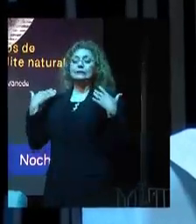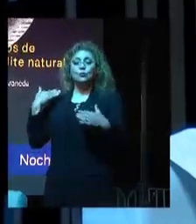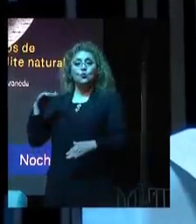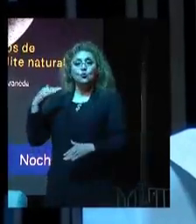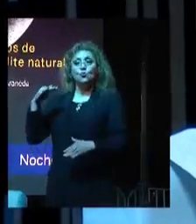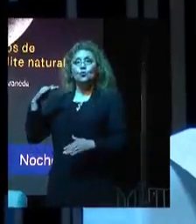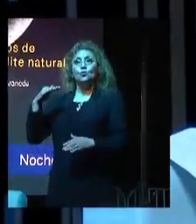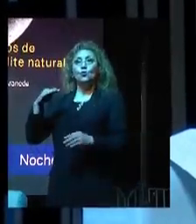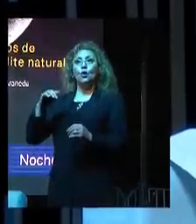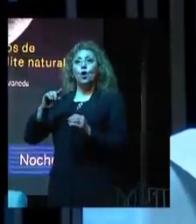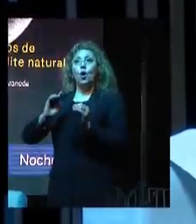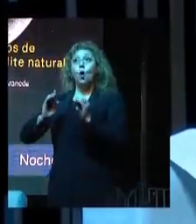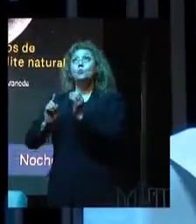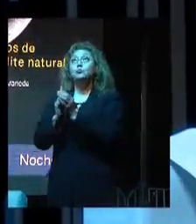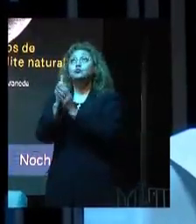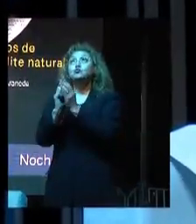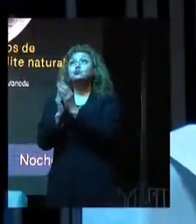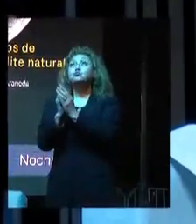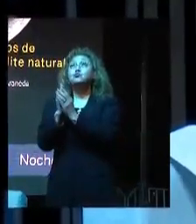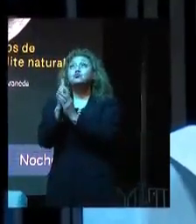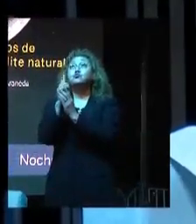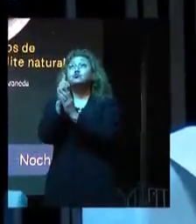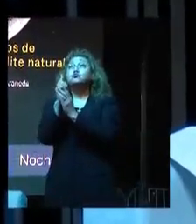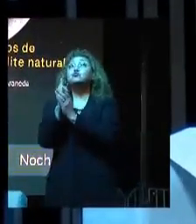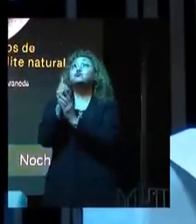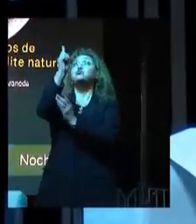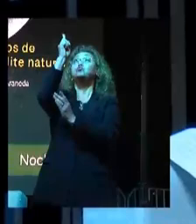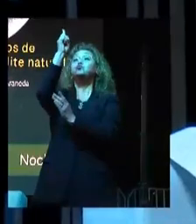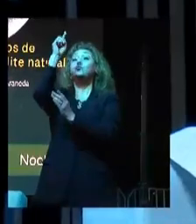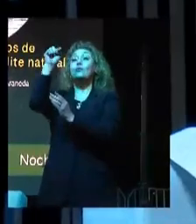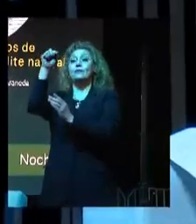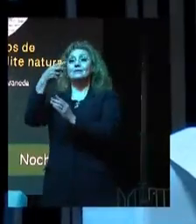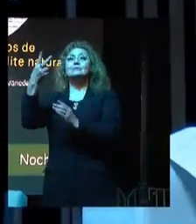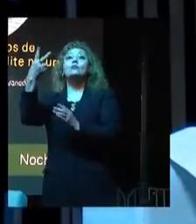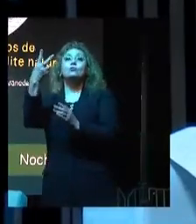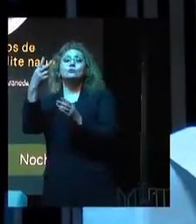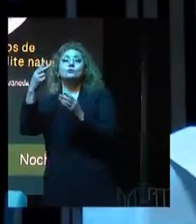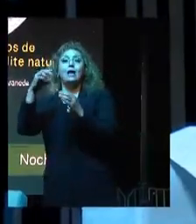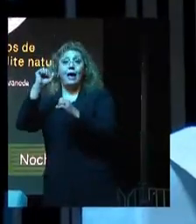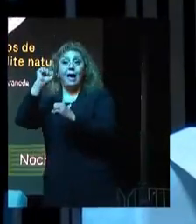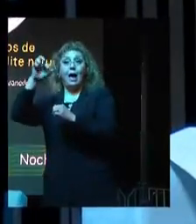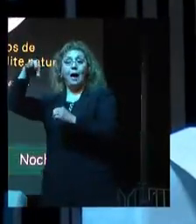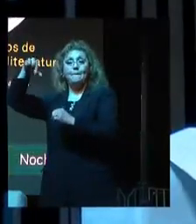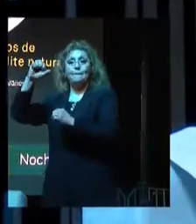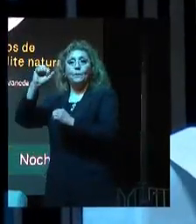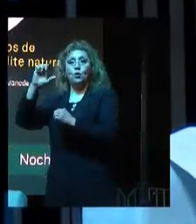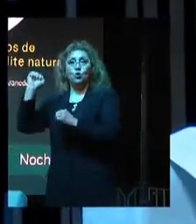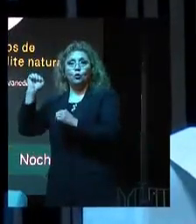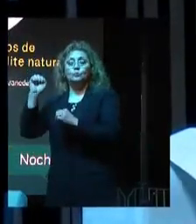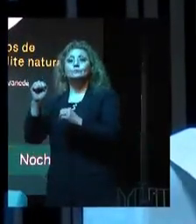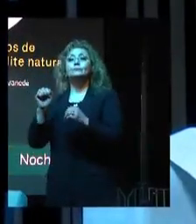El cohete que llevaba las cápsulas Apolo, el Saturno 5,